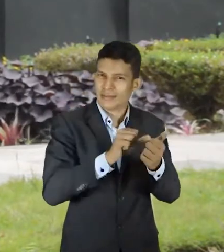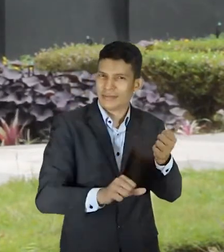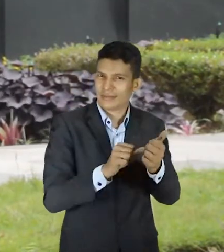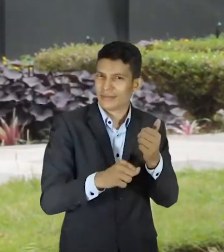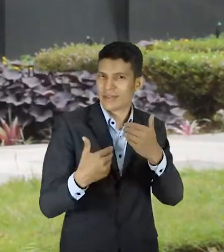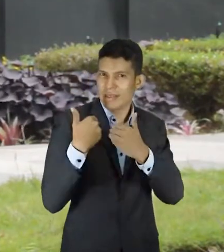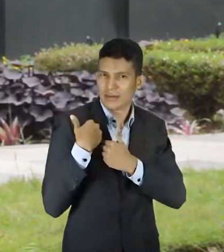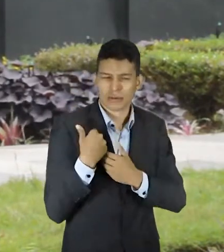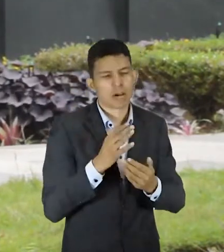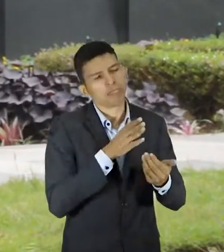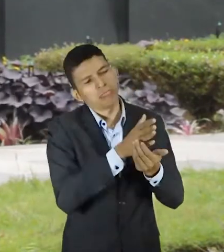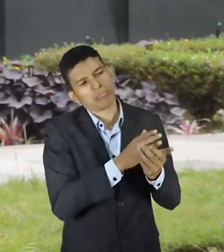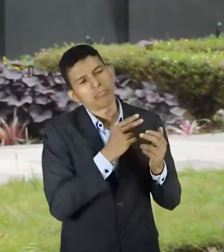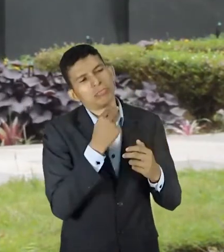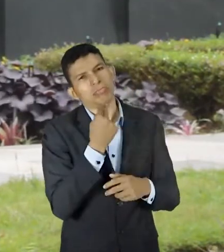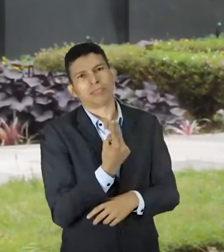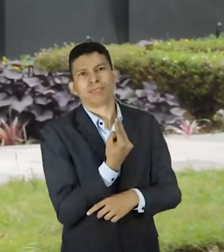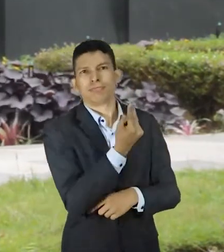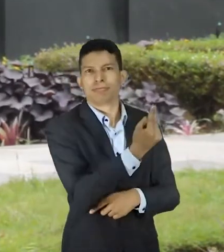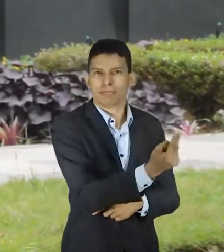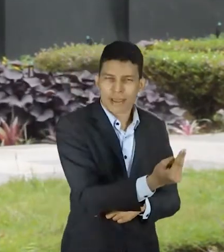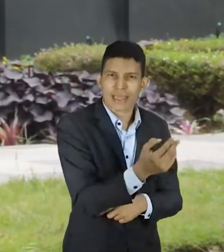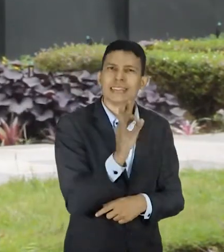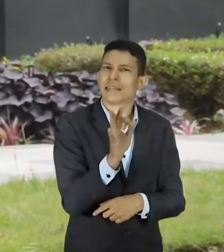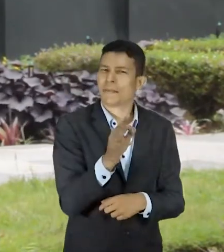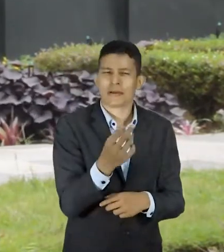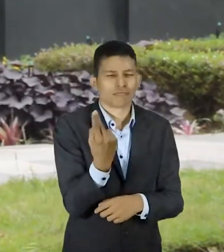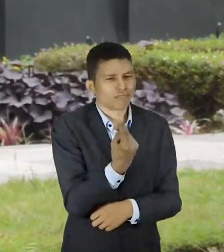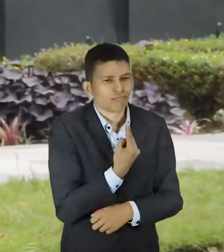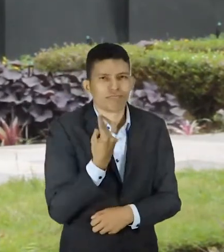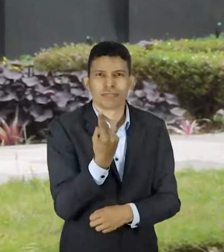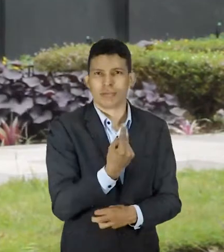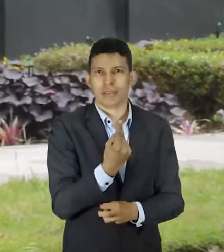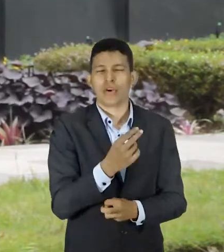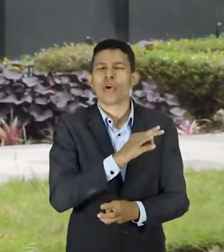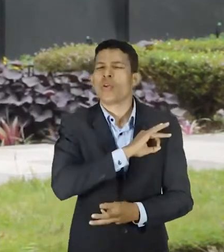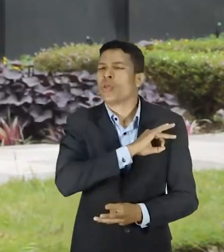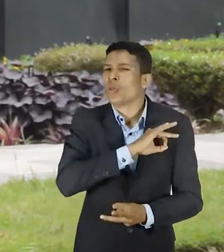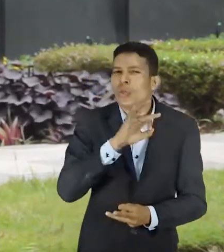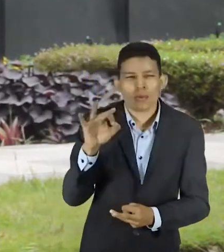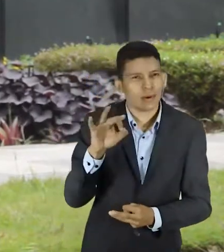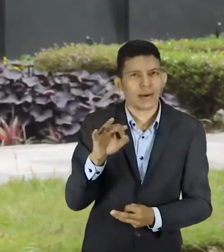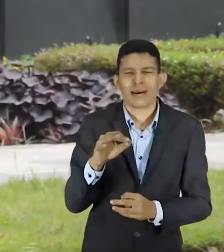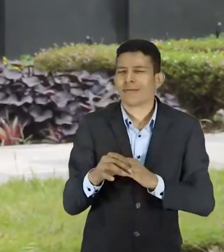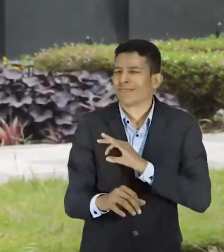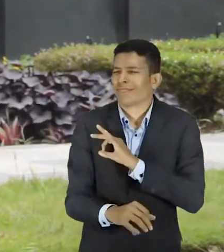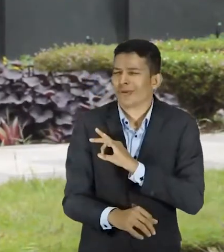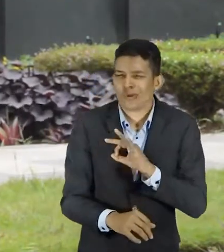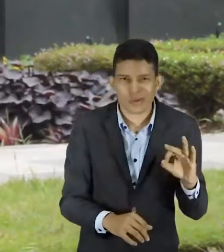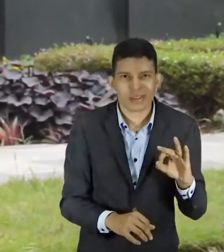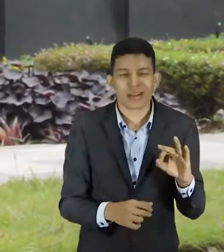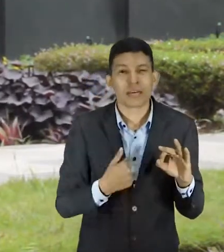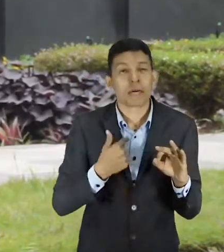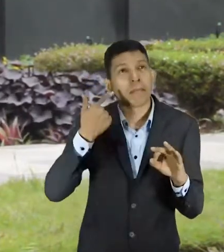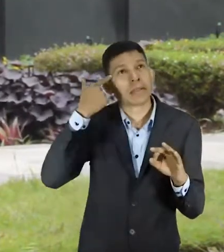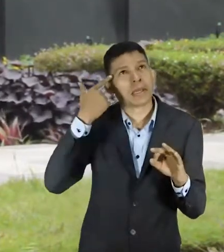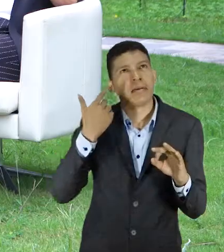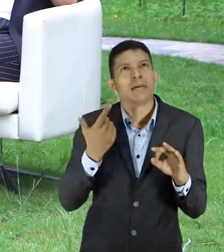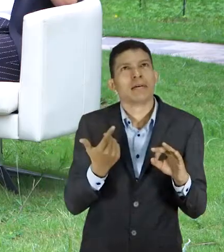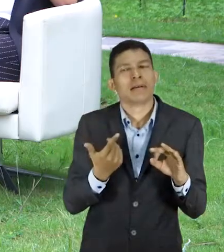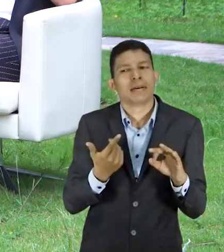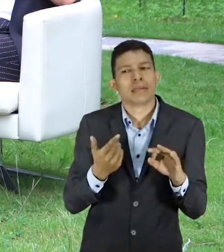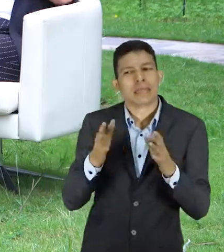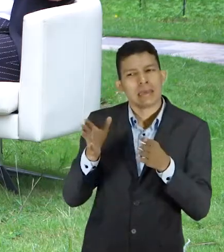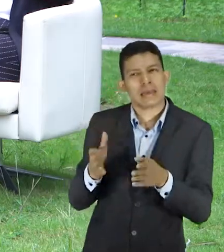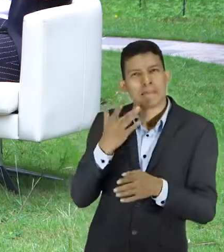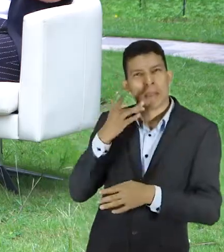donde la cirujana. Todo ha sido un acompañamiento y nunca, nunca he sentido